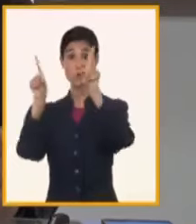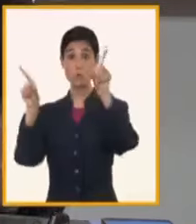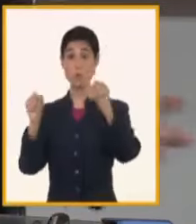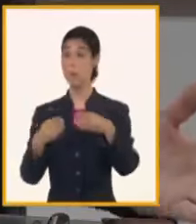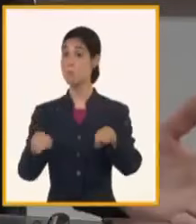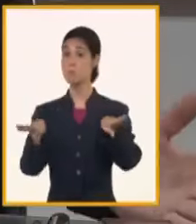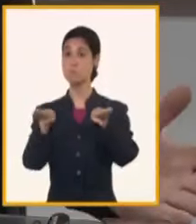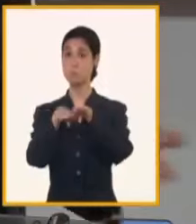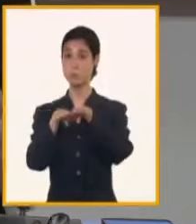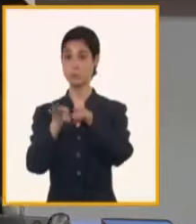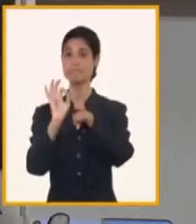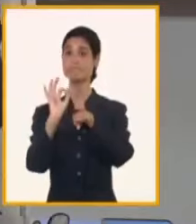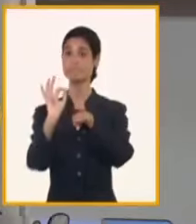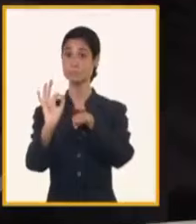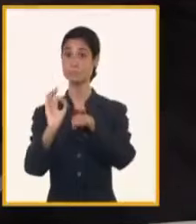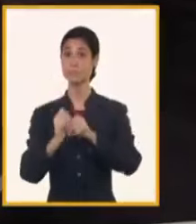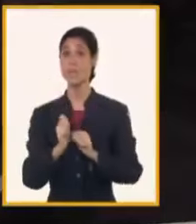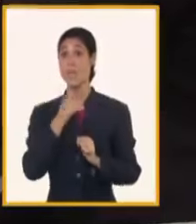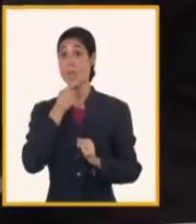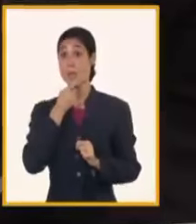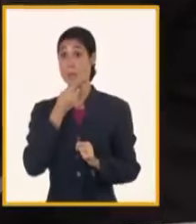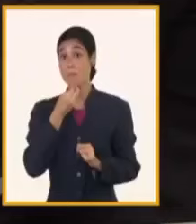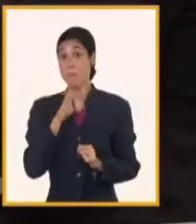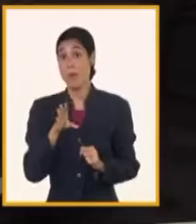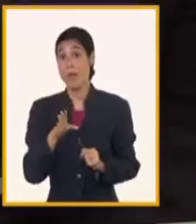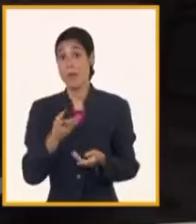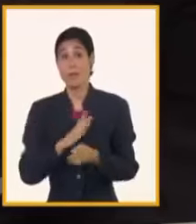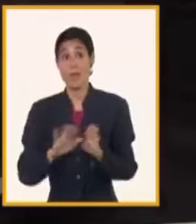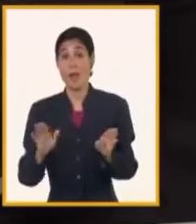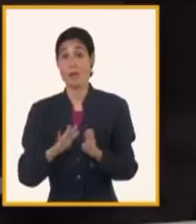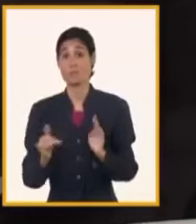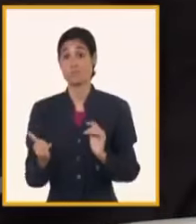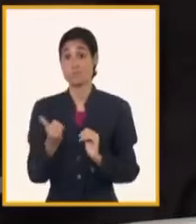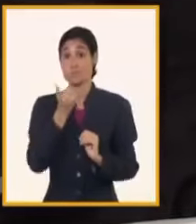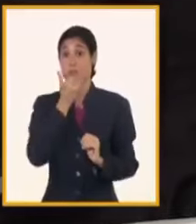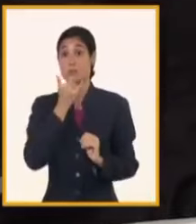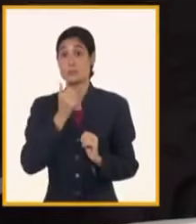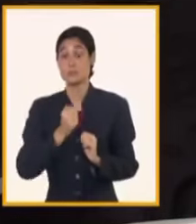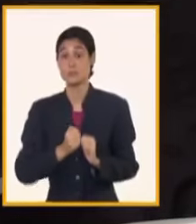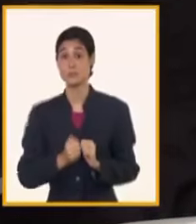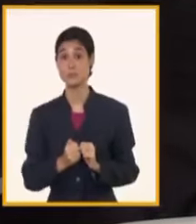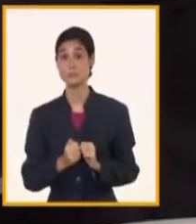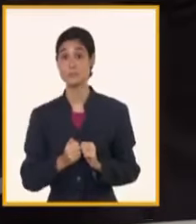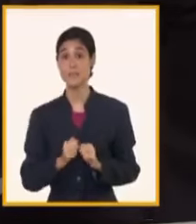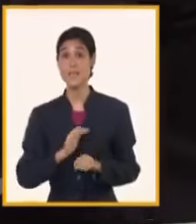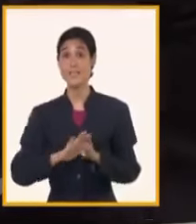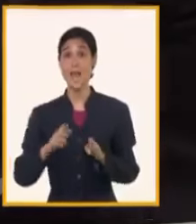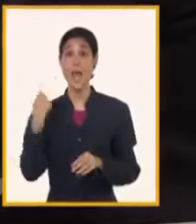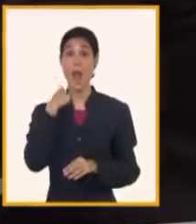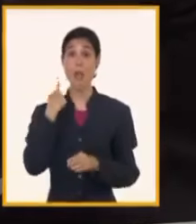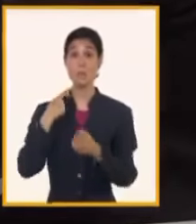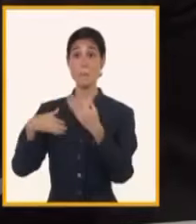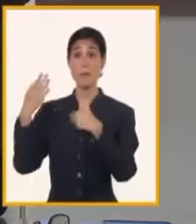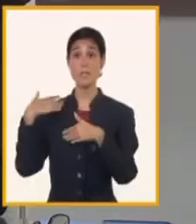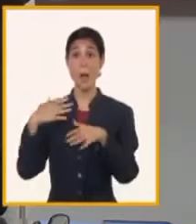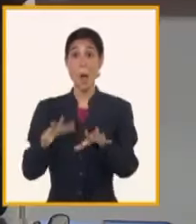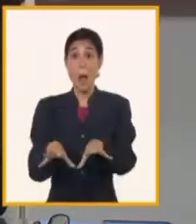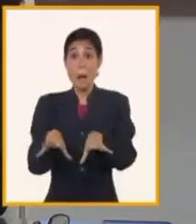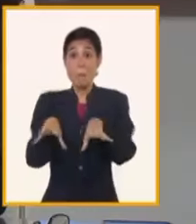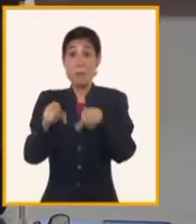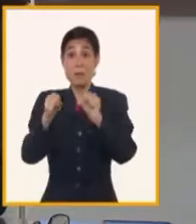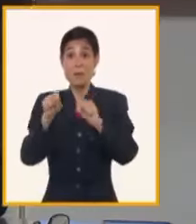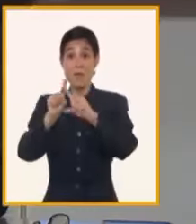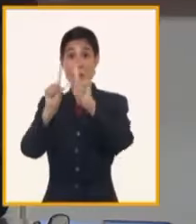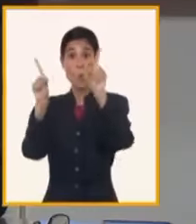Sistema Nacional ya ya pasó una vezs no cinco veces nos pasó el año pasado no por solo por esa razón una fue por